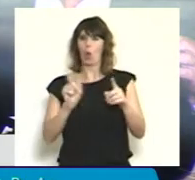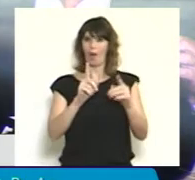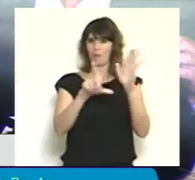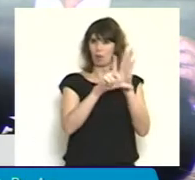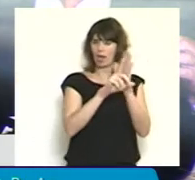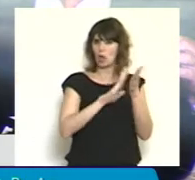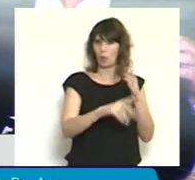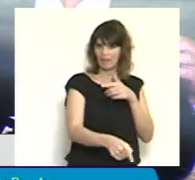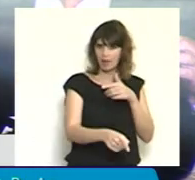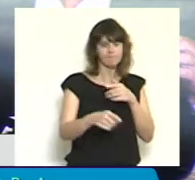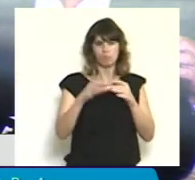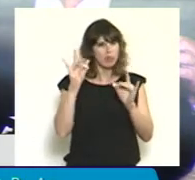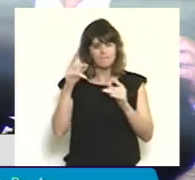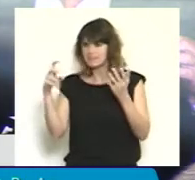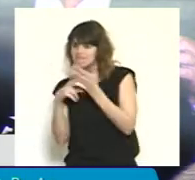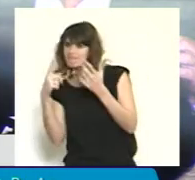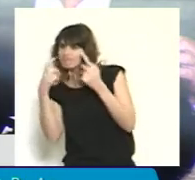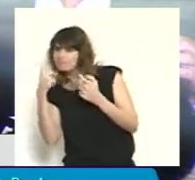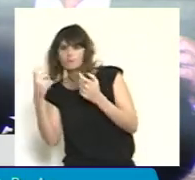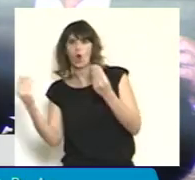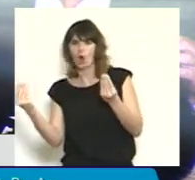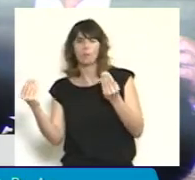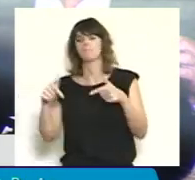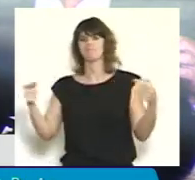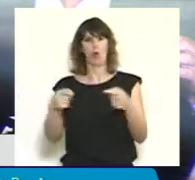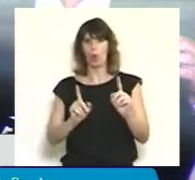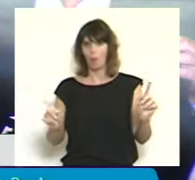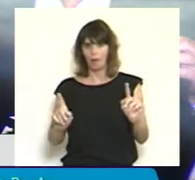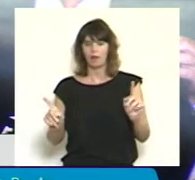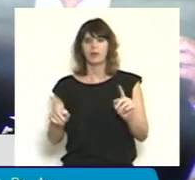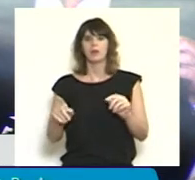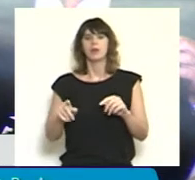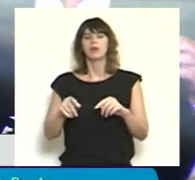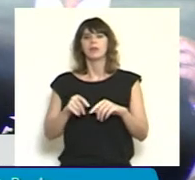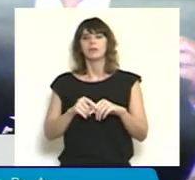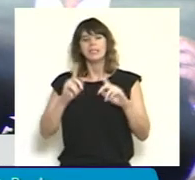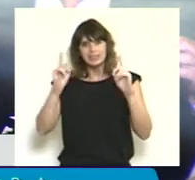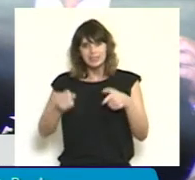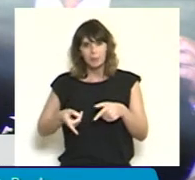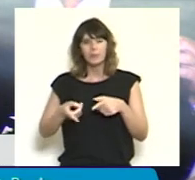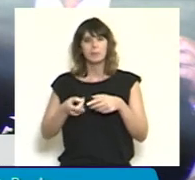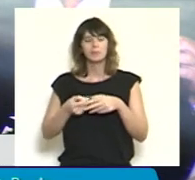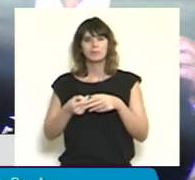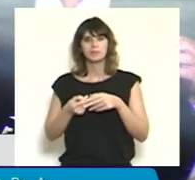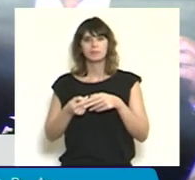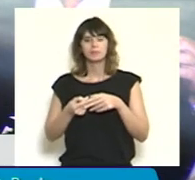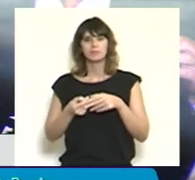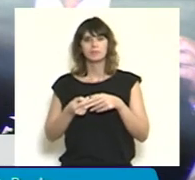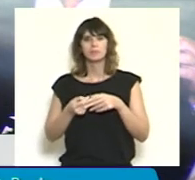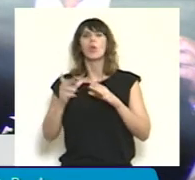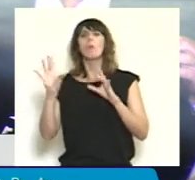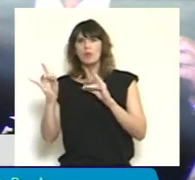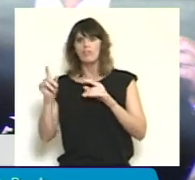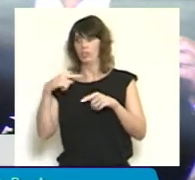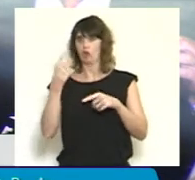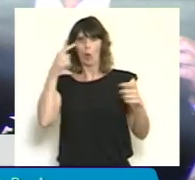fiscalización y, desde luego, absolutamente incompatibles con la posibilidad de reducir la circulación